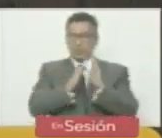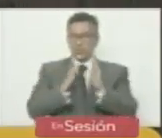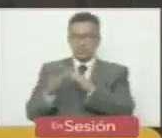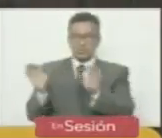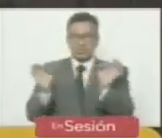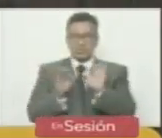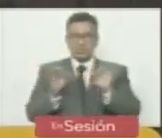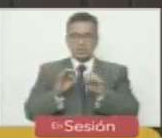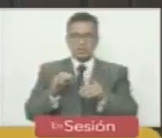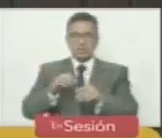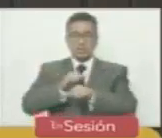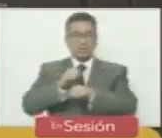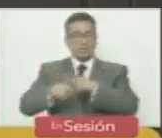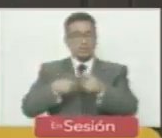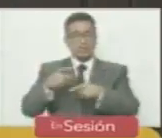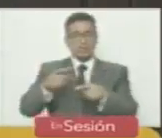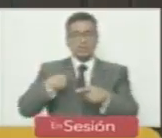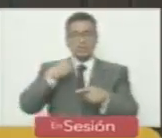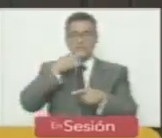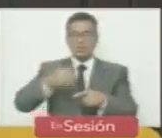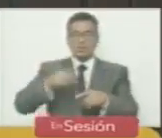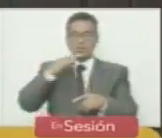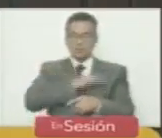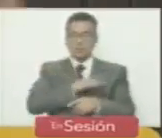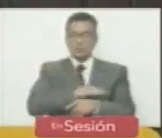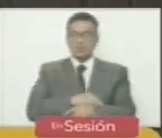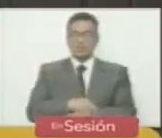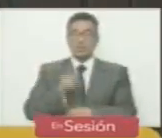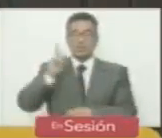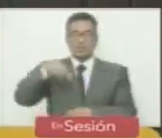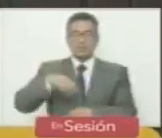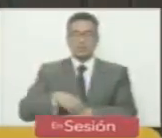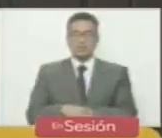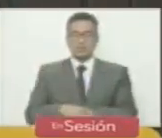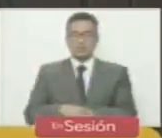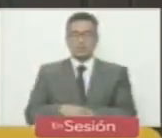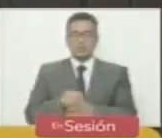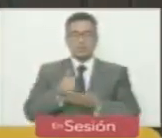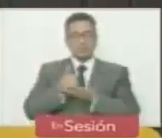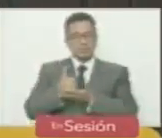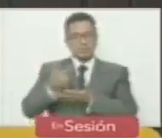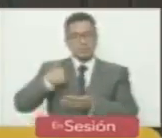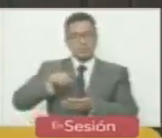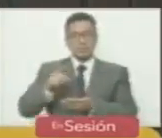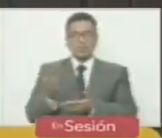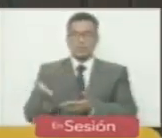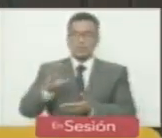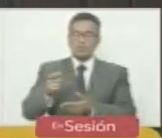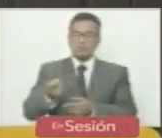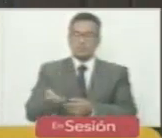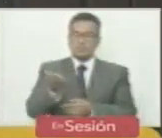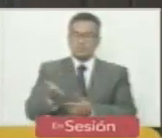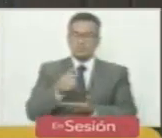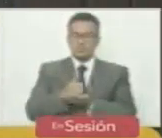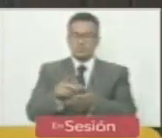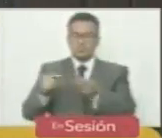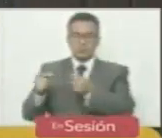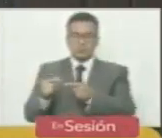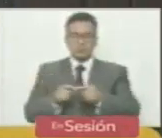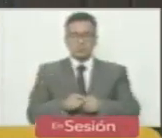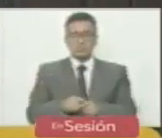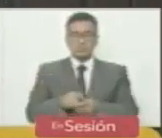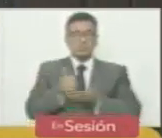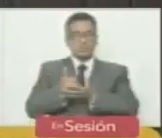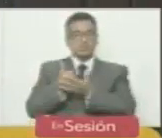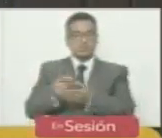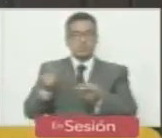ni tampoco sindicalizado, pero que es un hecho social y que además contribuye de manera importante a la economía,